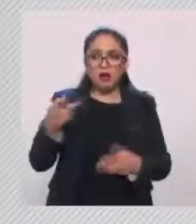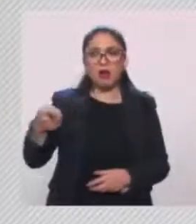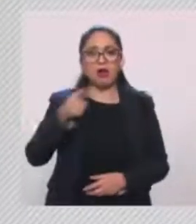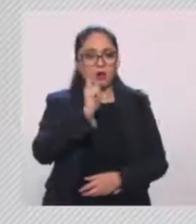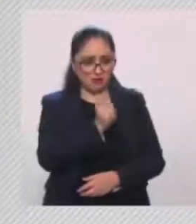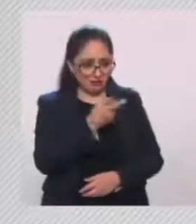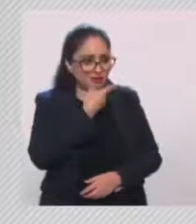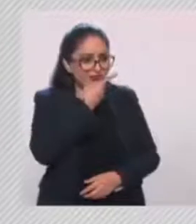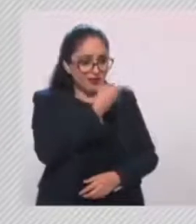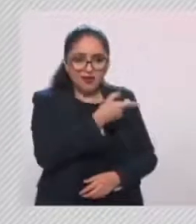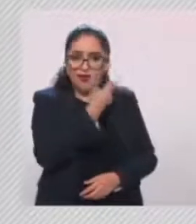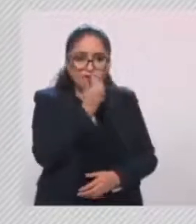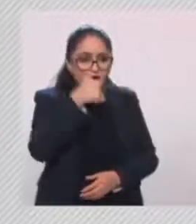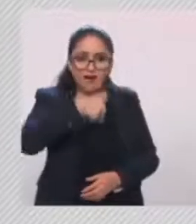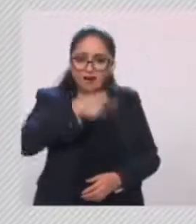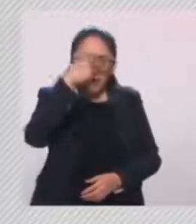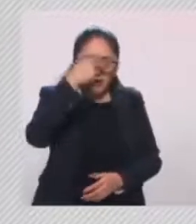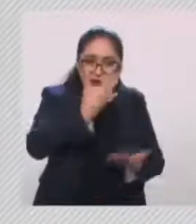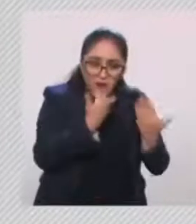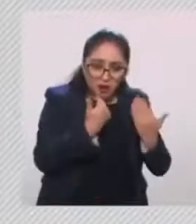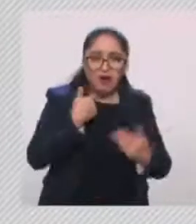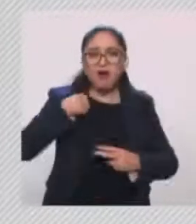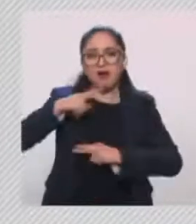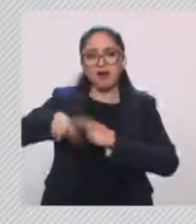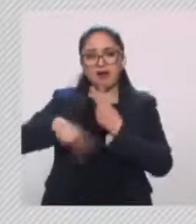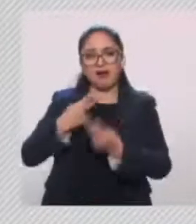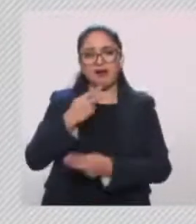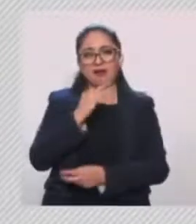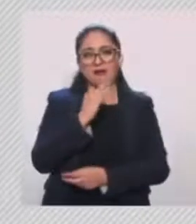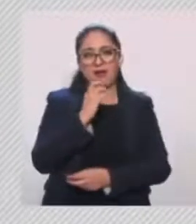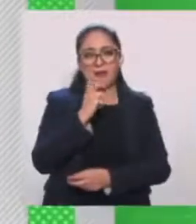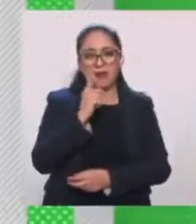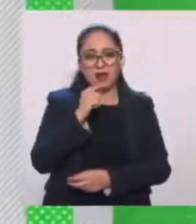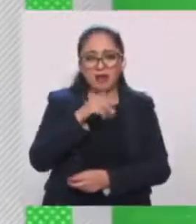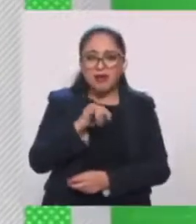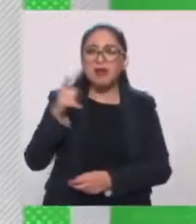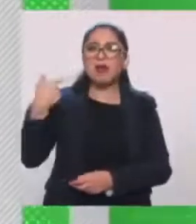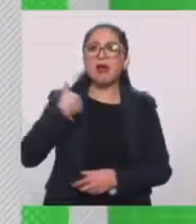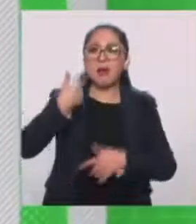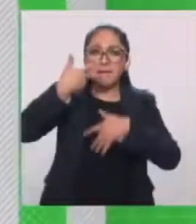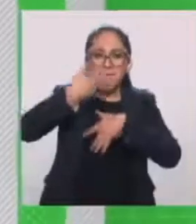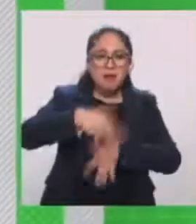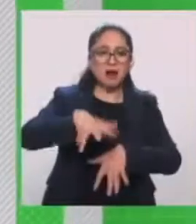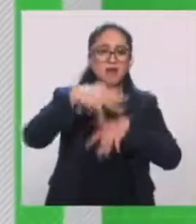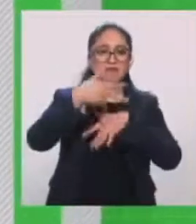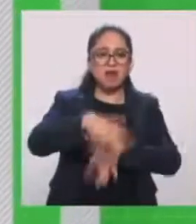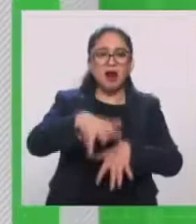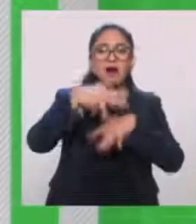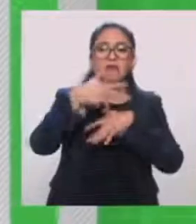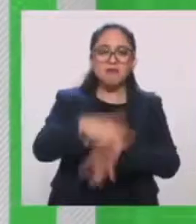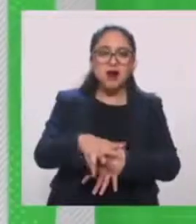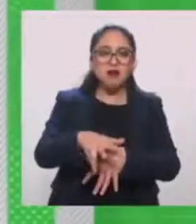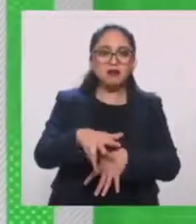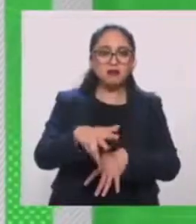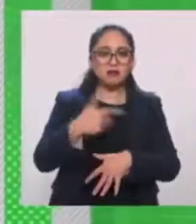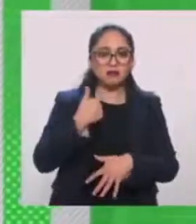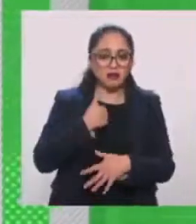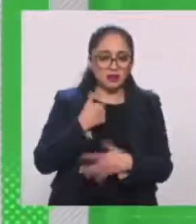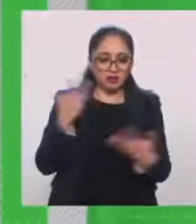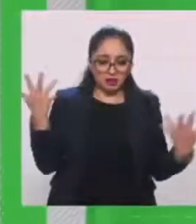Frempavi. Hicimos marchas, empecé yo a vivir otra etapa de mi